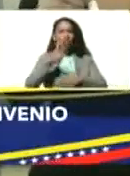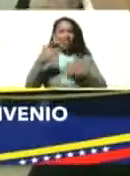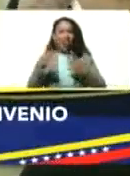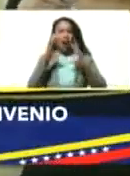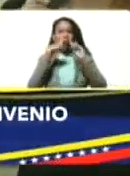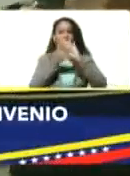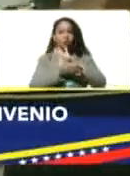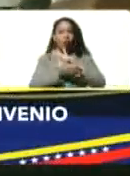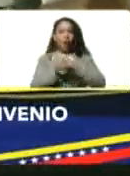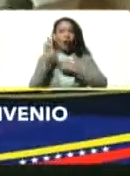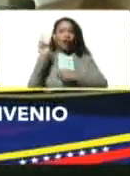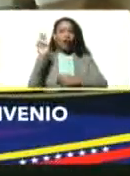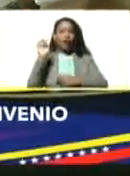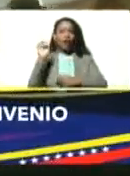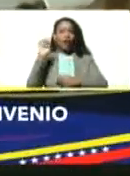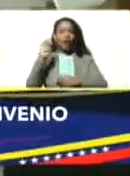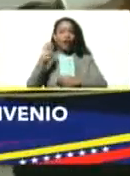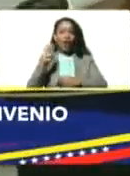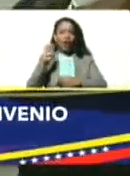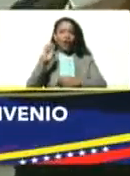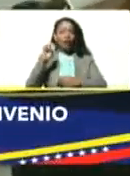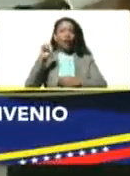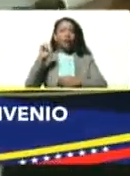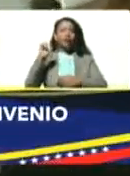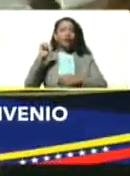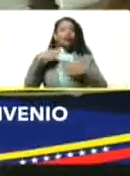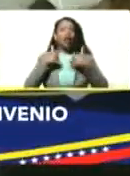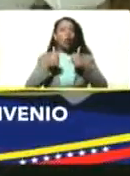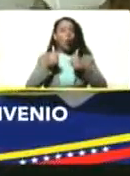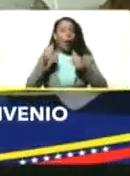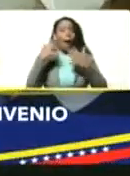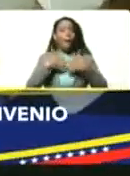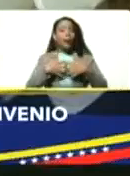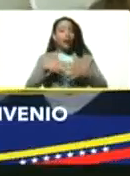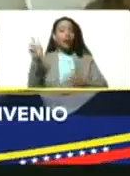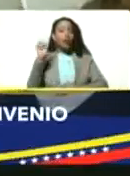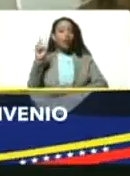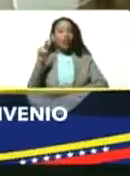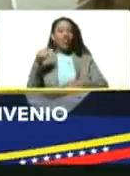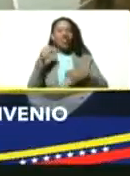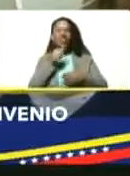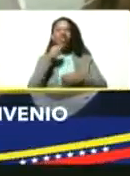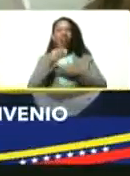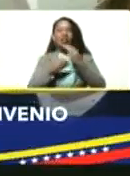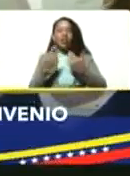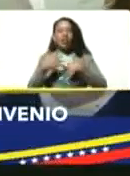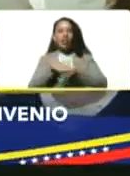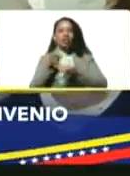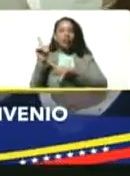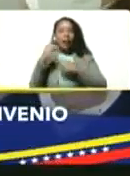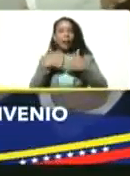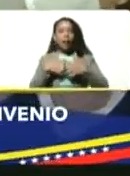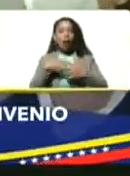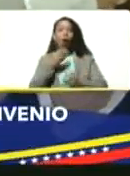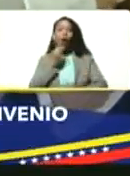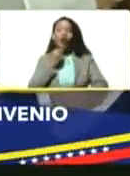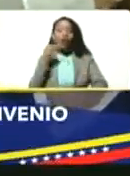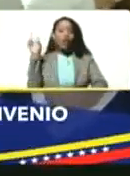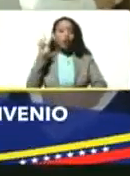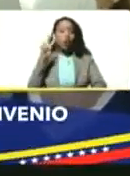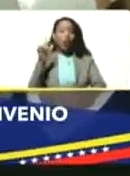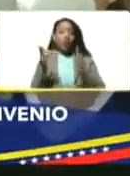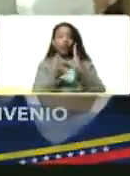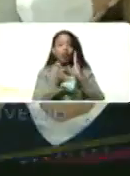hablando. Bensalud es una empresa venezolana, 100% venezolana. ¿Quién integra esa empresa? Muchachos venezolanos